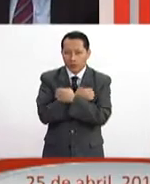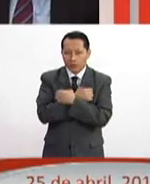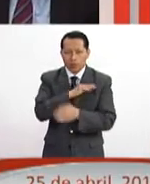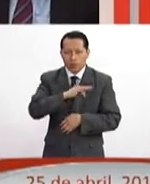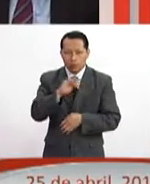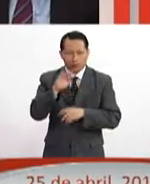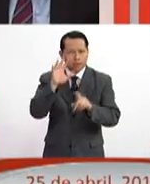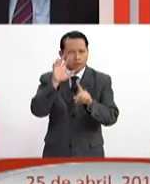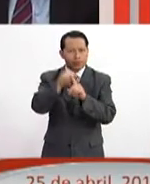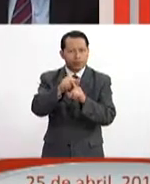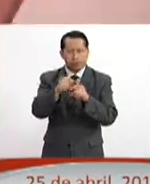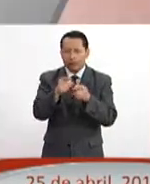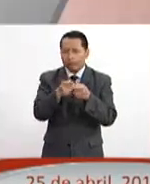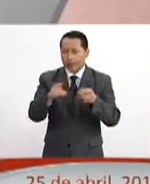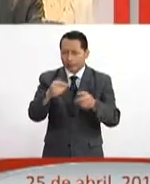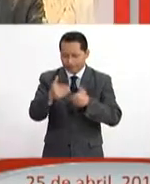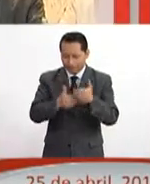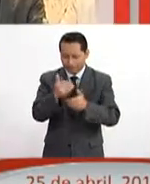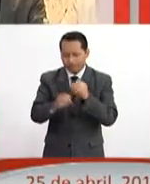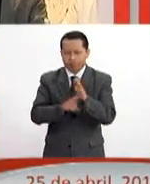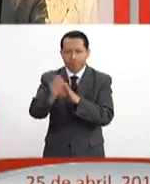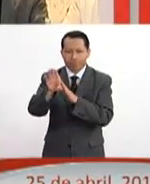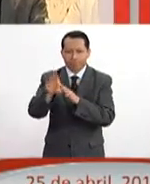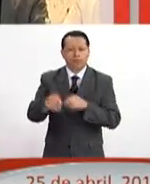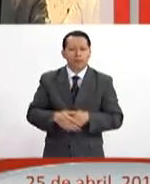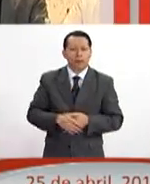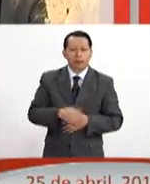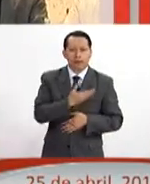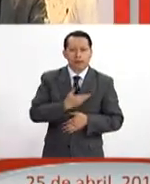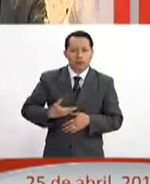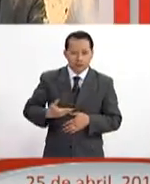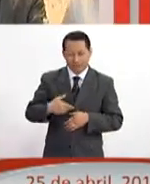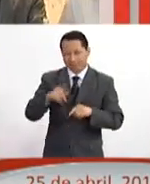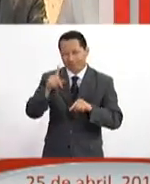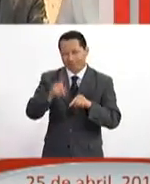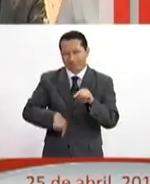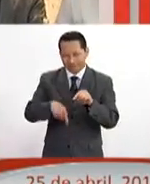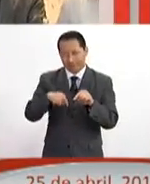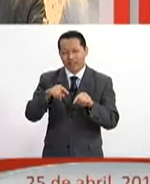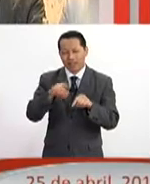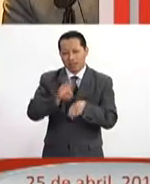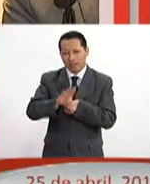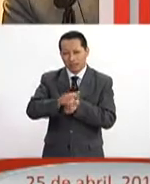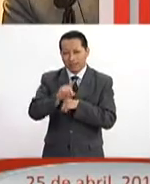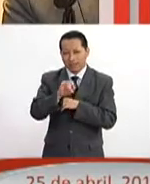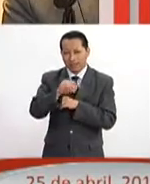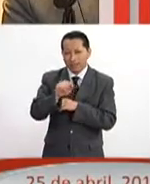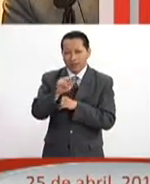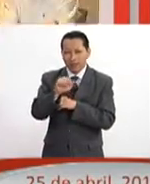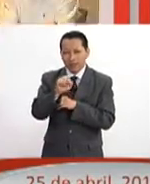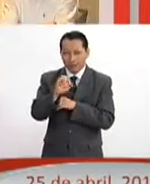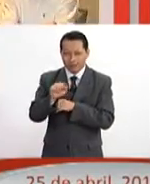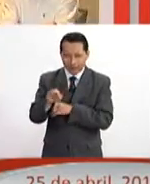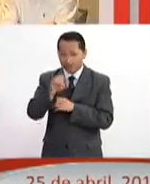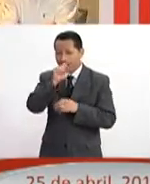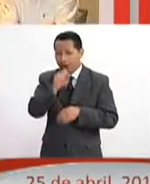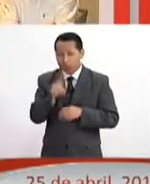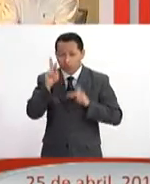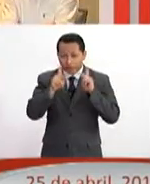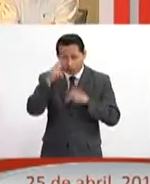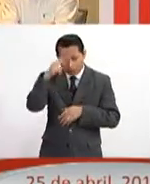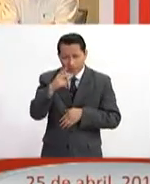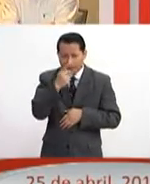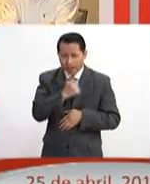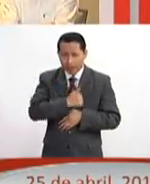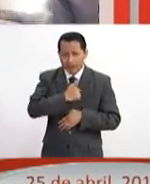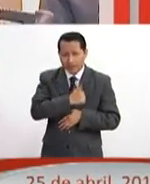para alcanzar el desarrollo. La presidenta depuesta de Brasil, Dilma Rousseff, visita México y lamenta que en el mundo haya